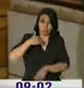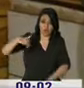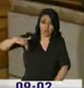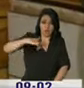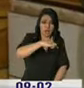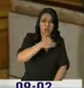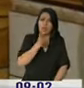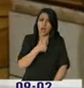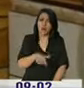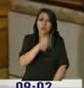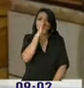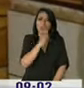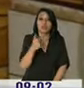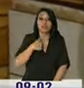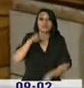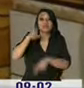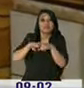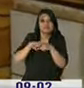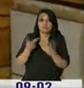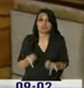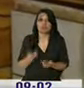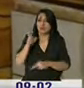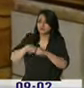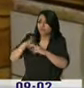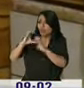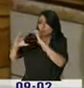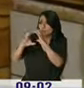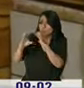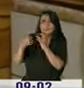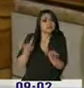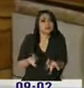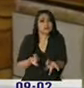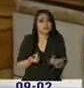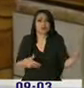imprudencia. Estuve sentada en un lugar donde yo creí que nada me iba a pasar.